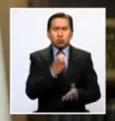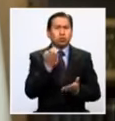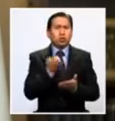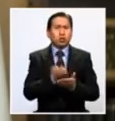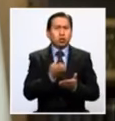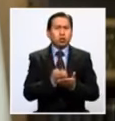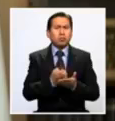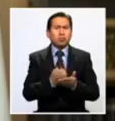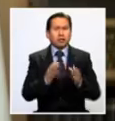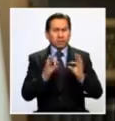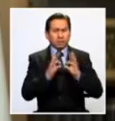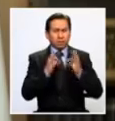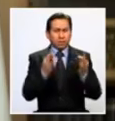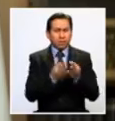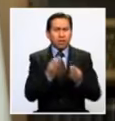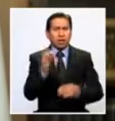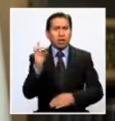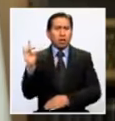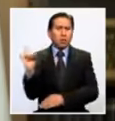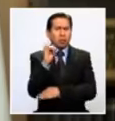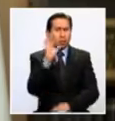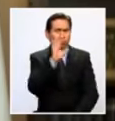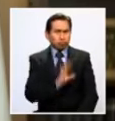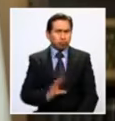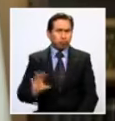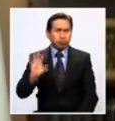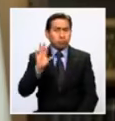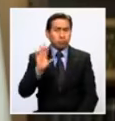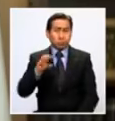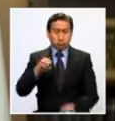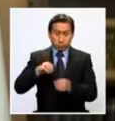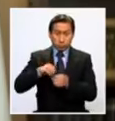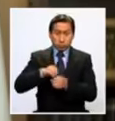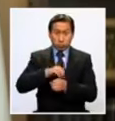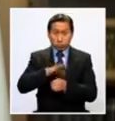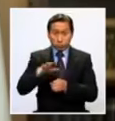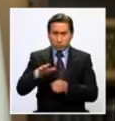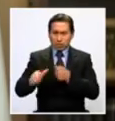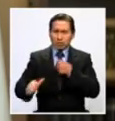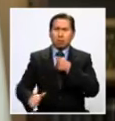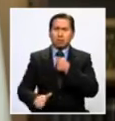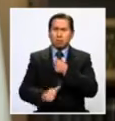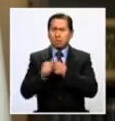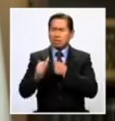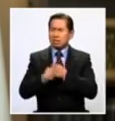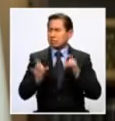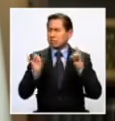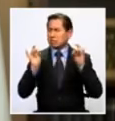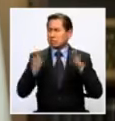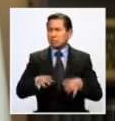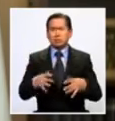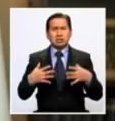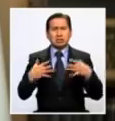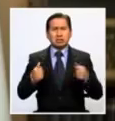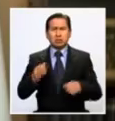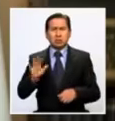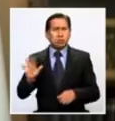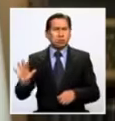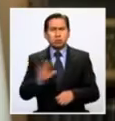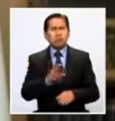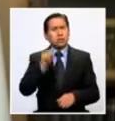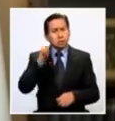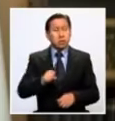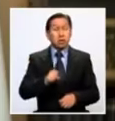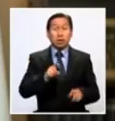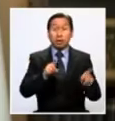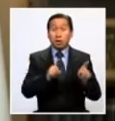el país. Porque el coronavirus no solo es una amenaza gravísima contra la salud de las familias, sino